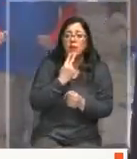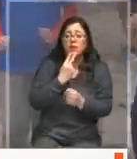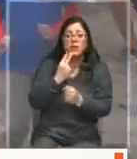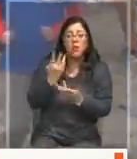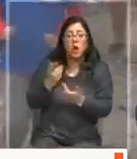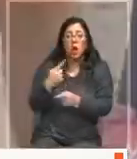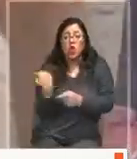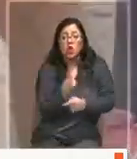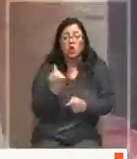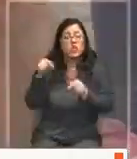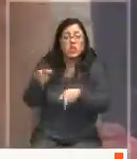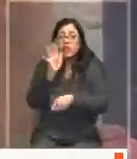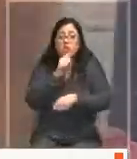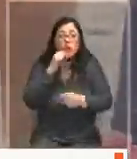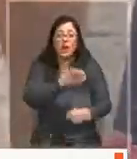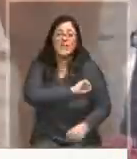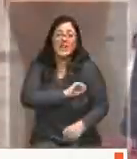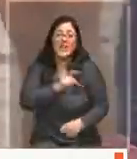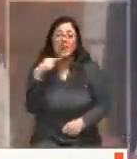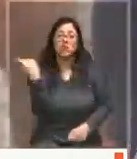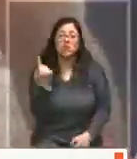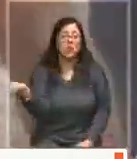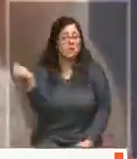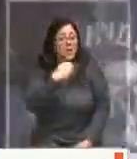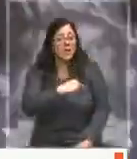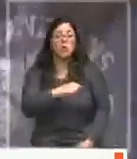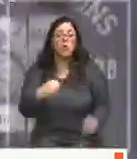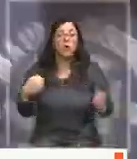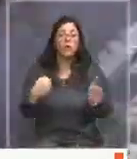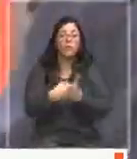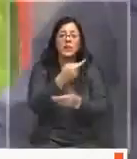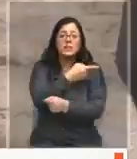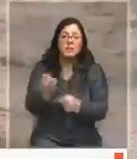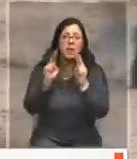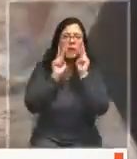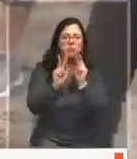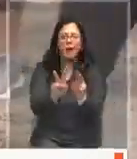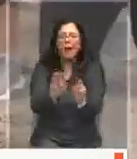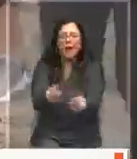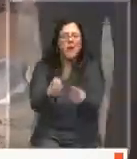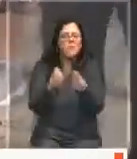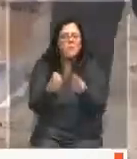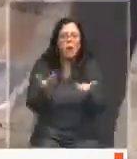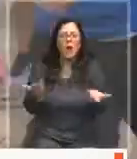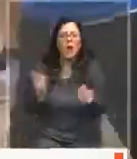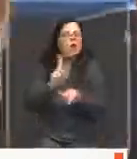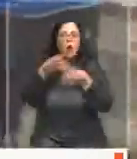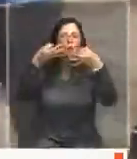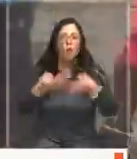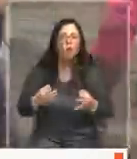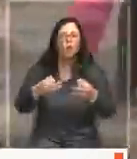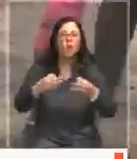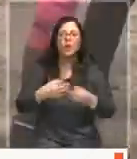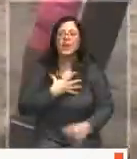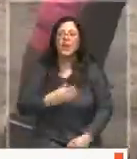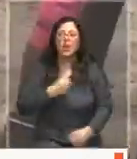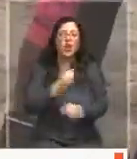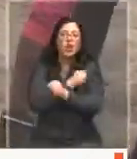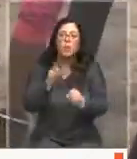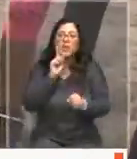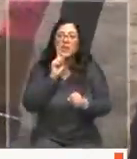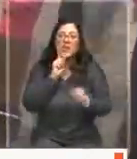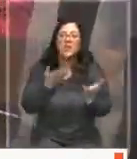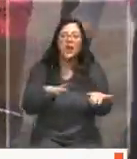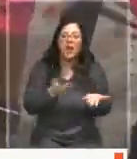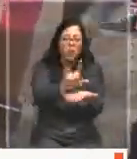existe en Santiago. O sea, vinimos un fin de semana y nos encontramos con esta maravilla. Es injusto que nuestros hijos no puedan tener espacio de